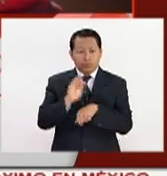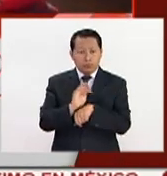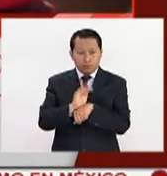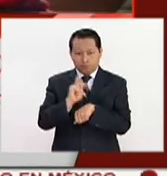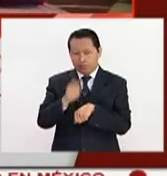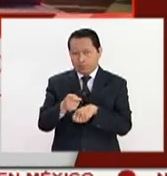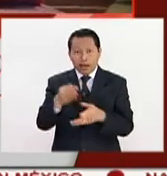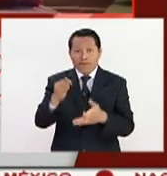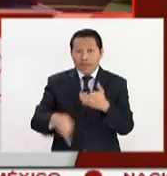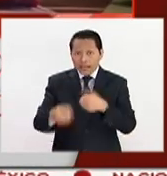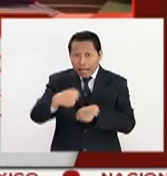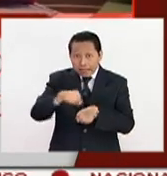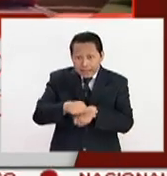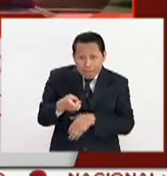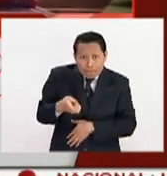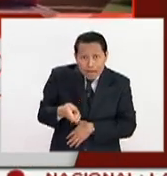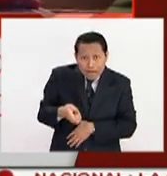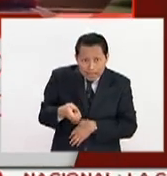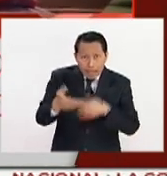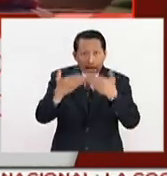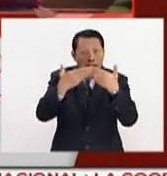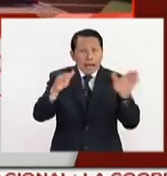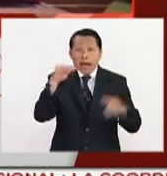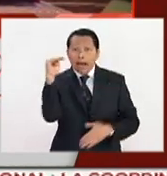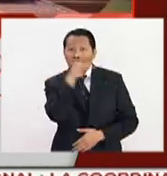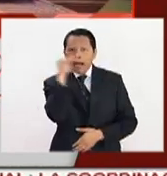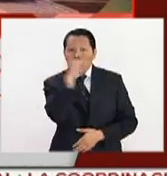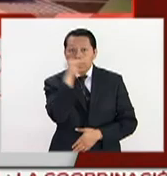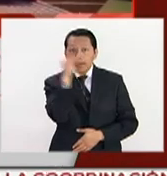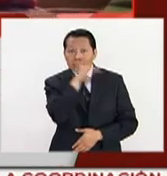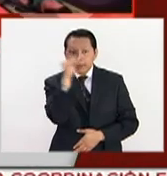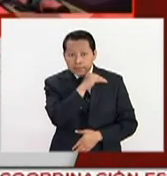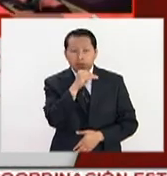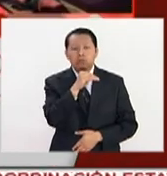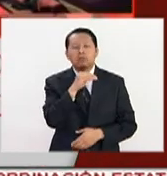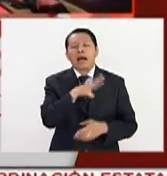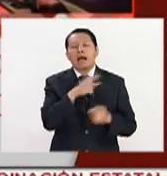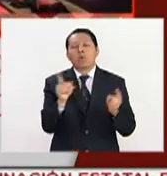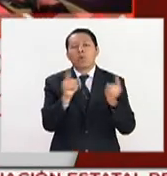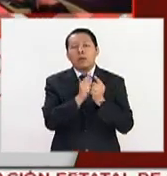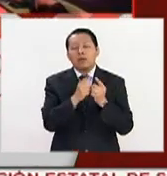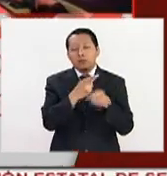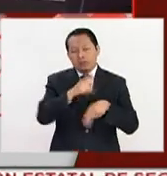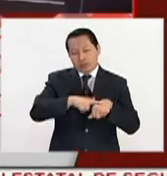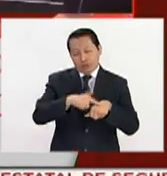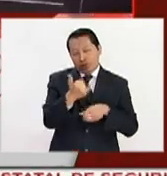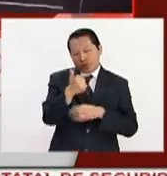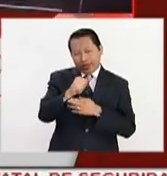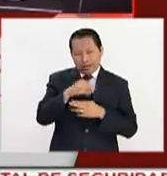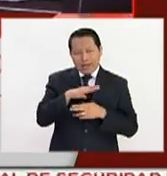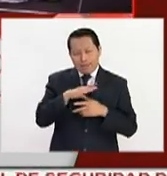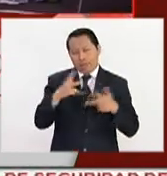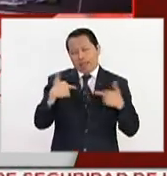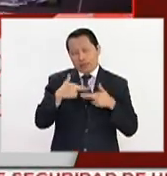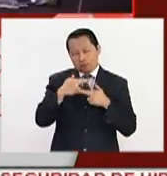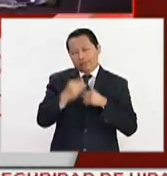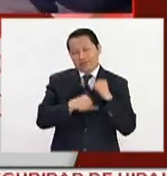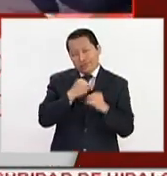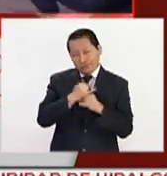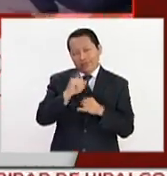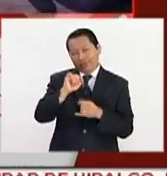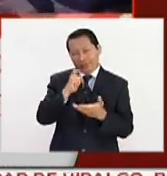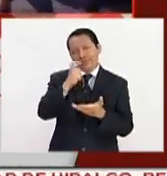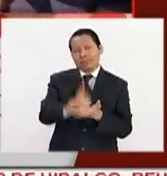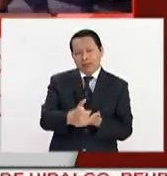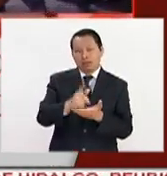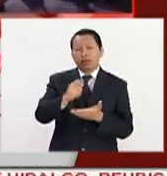este fin de semana, que es gratuito para la gente. La parte del Encuentro Nacional de Yoga tiene un costo por los maestros internacionales que vienen.